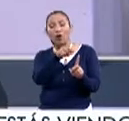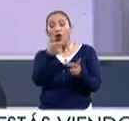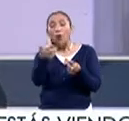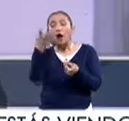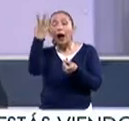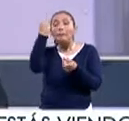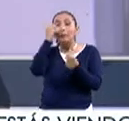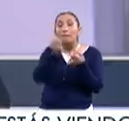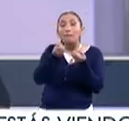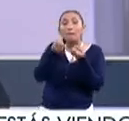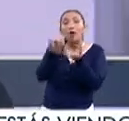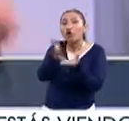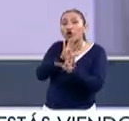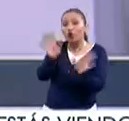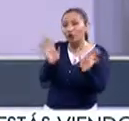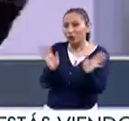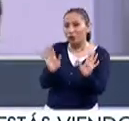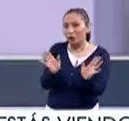aprendizaje